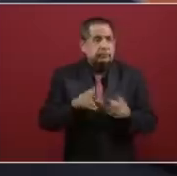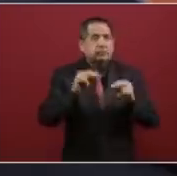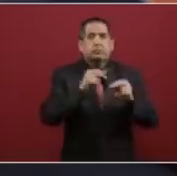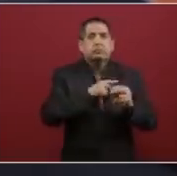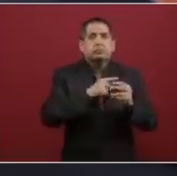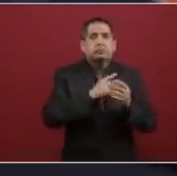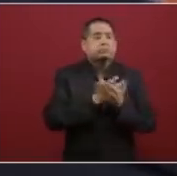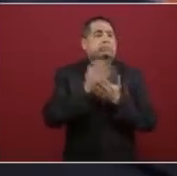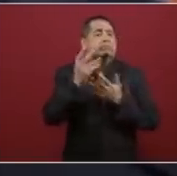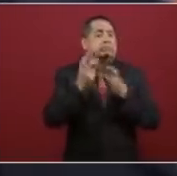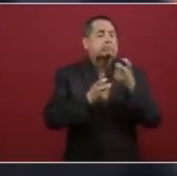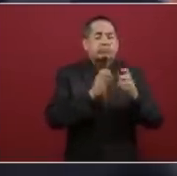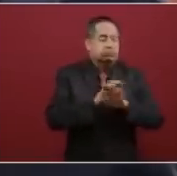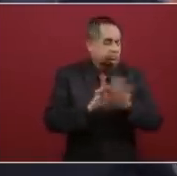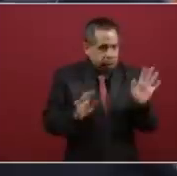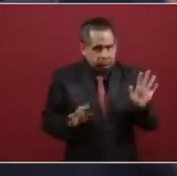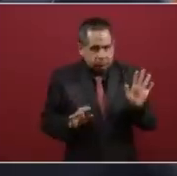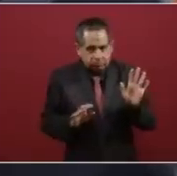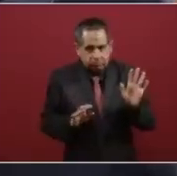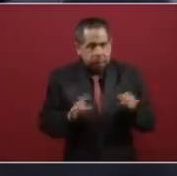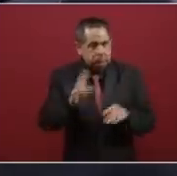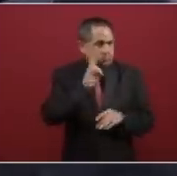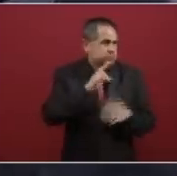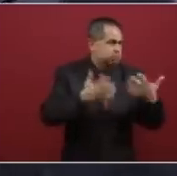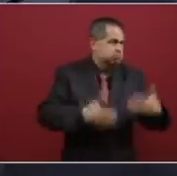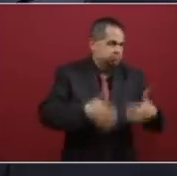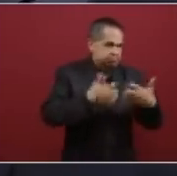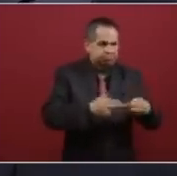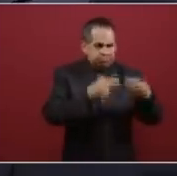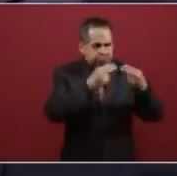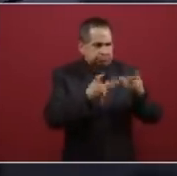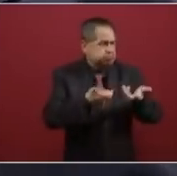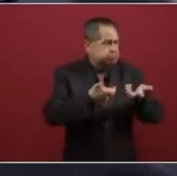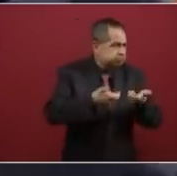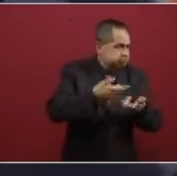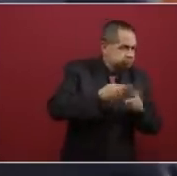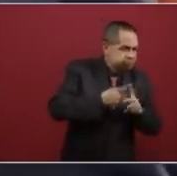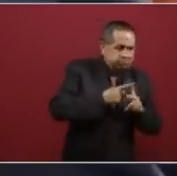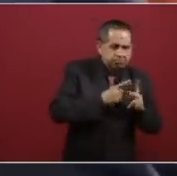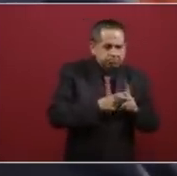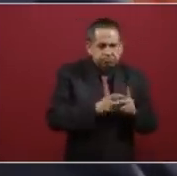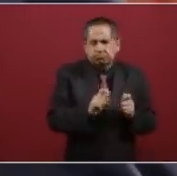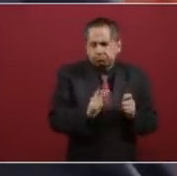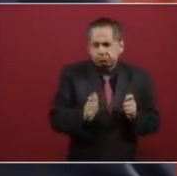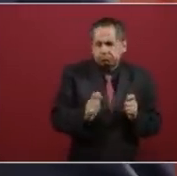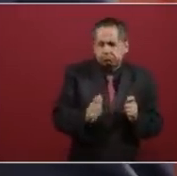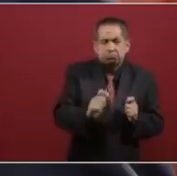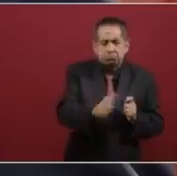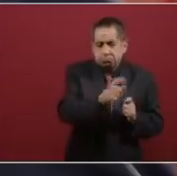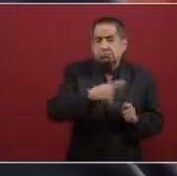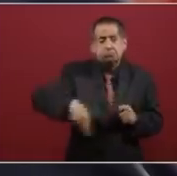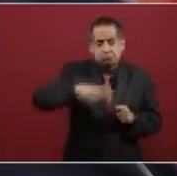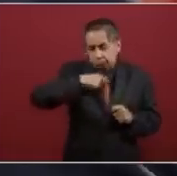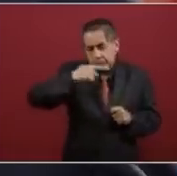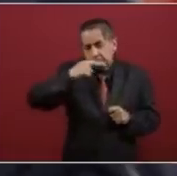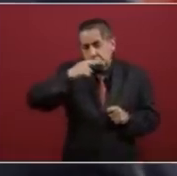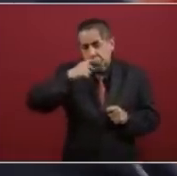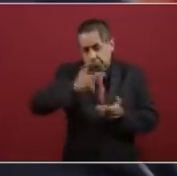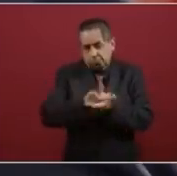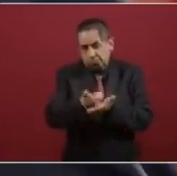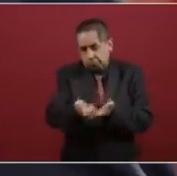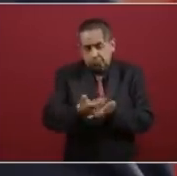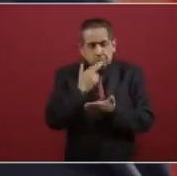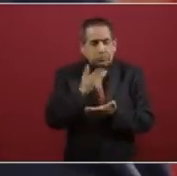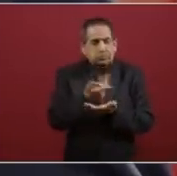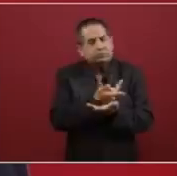exageraciones, sino de acuerdo a las posibilidades de las empresas, se están mejorando los salarios de los